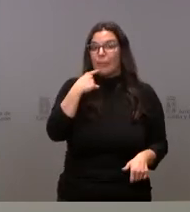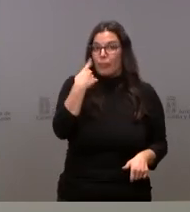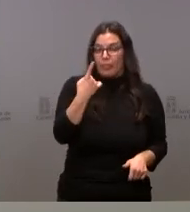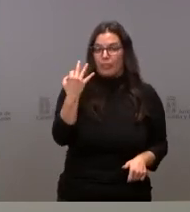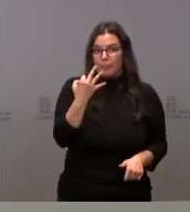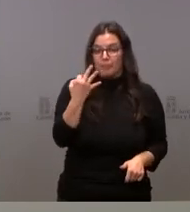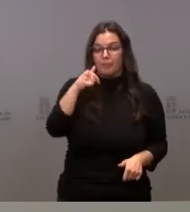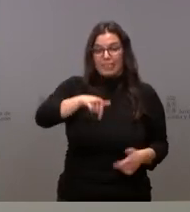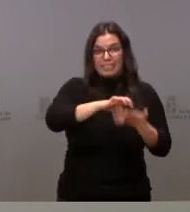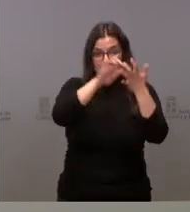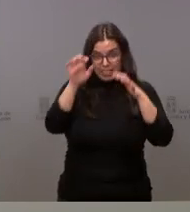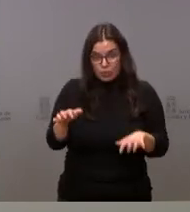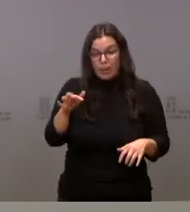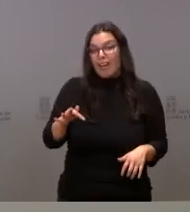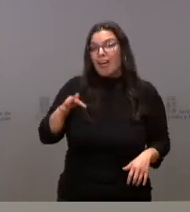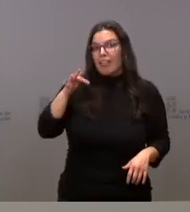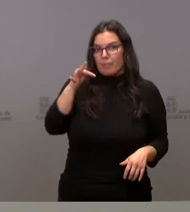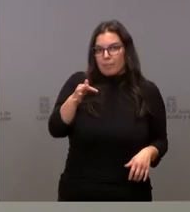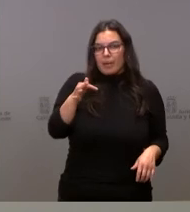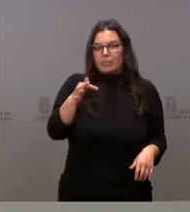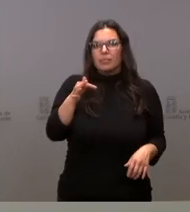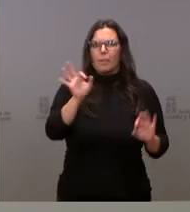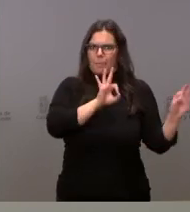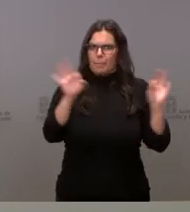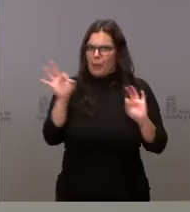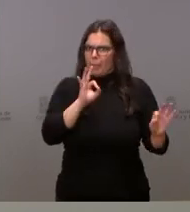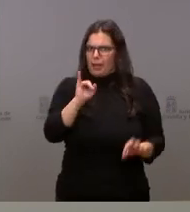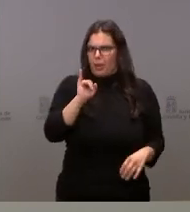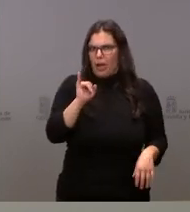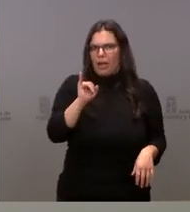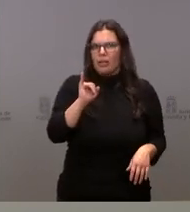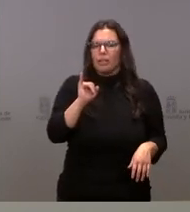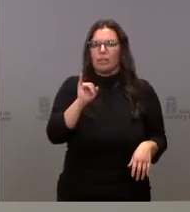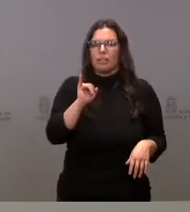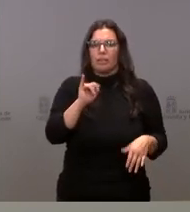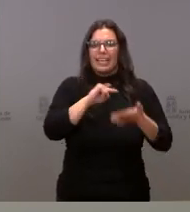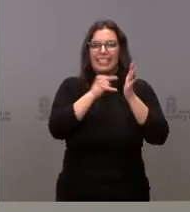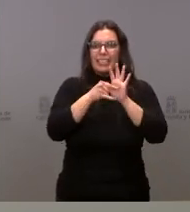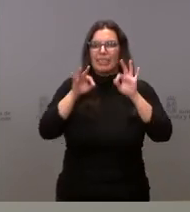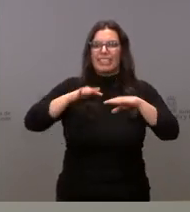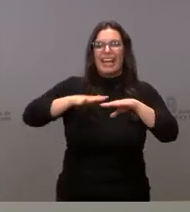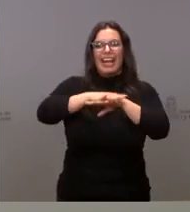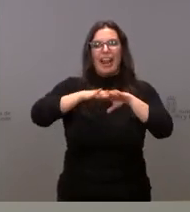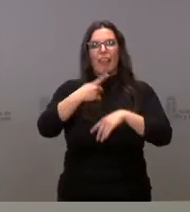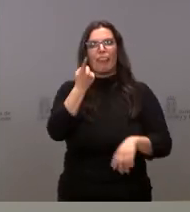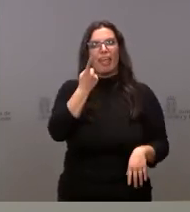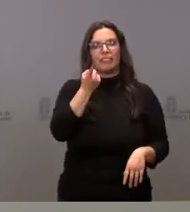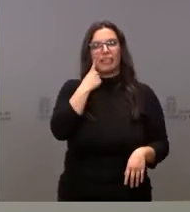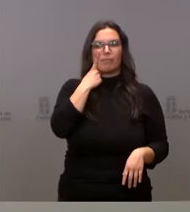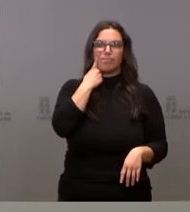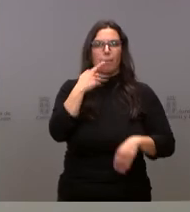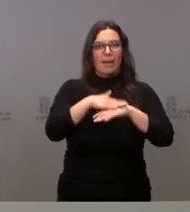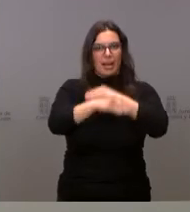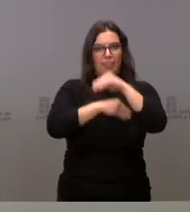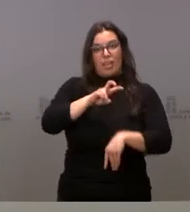castilla y león' además sí que tiene preparado un sistema de red centinela para poderlo hacer en